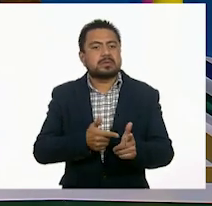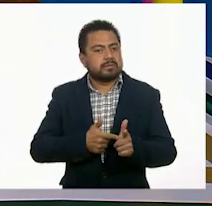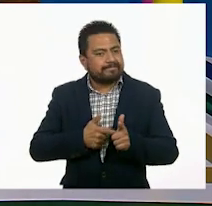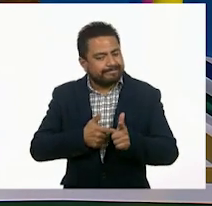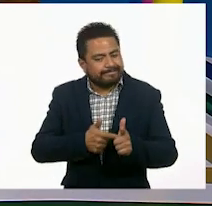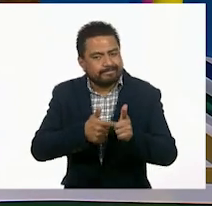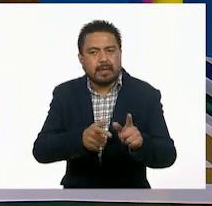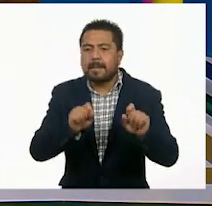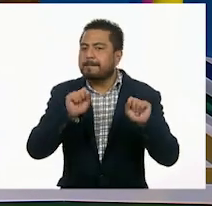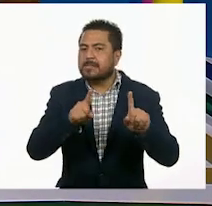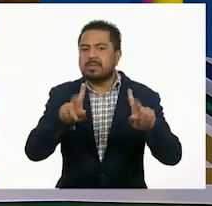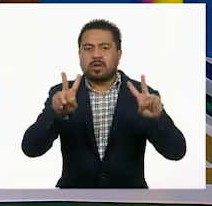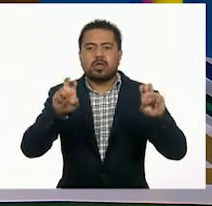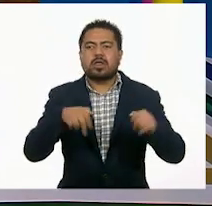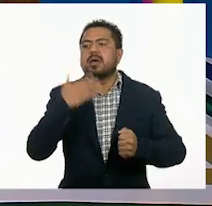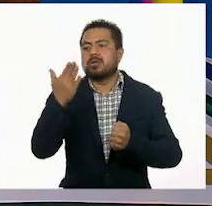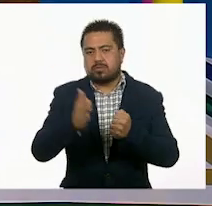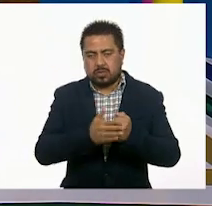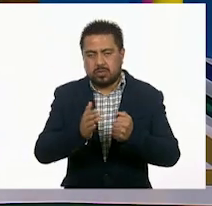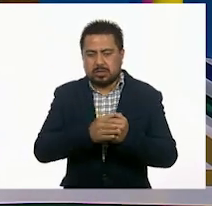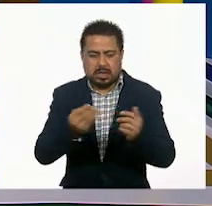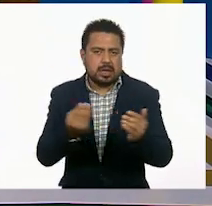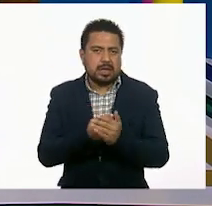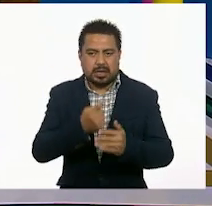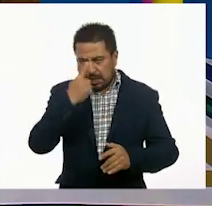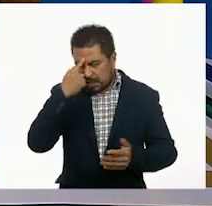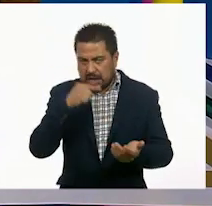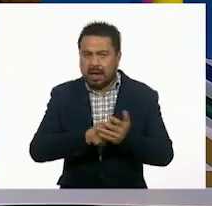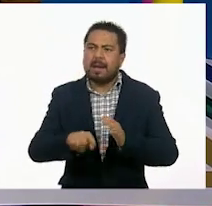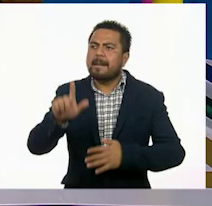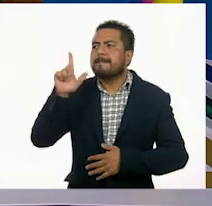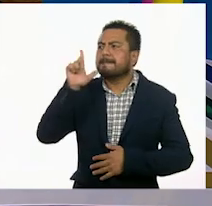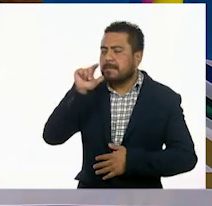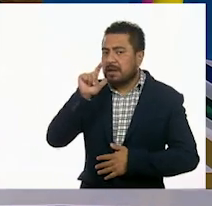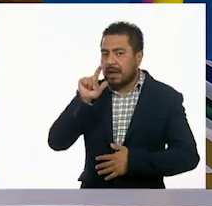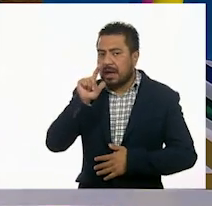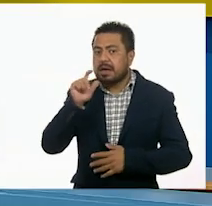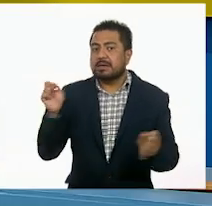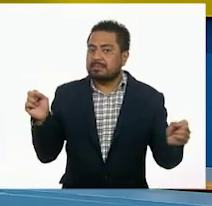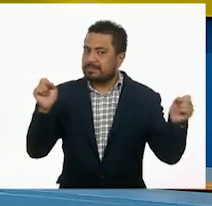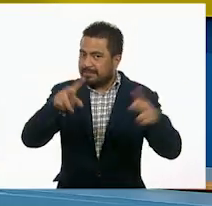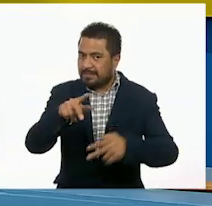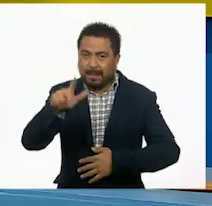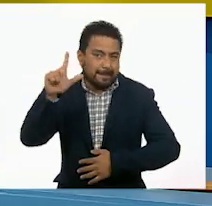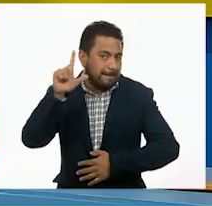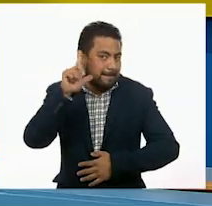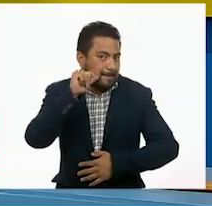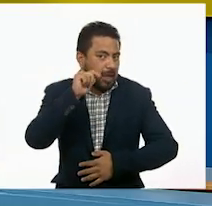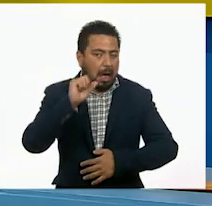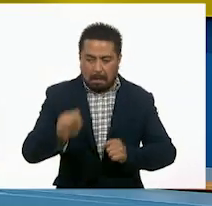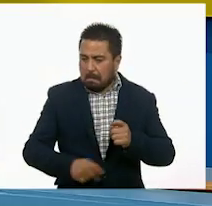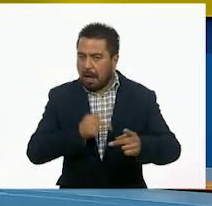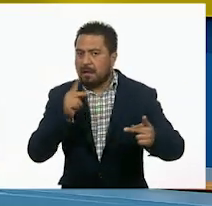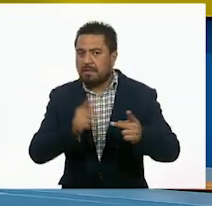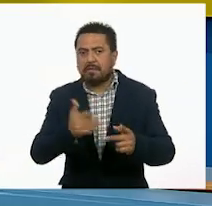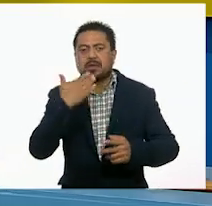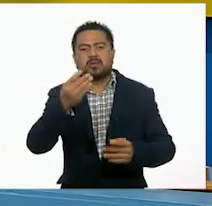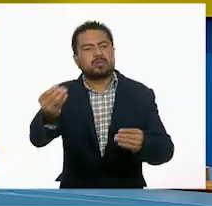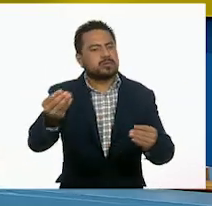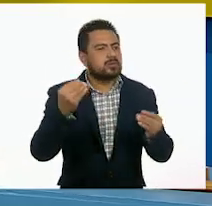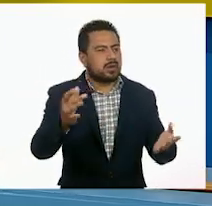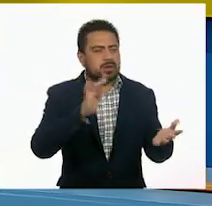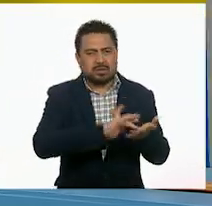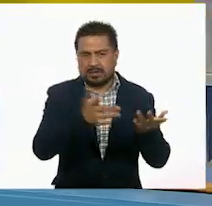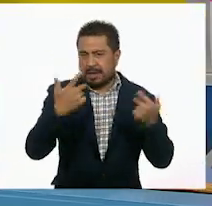seguimos el mismo tema en la próxima clase, que creo que es mañana. Así que, pues, mañana nos vemos. Perfecto. Muchísimas